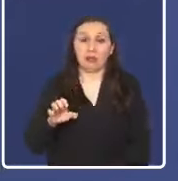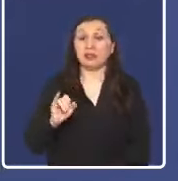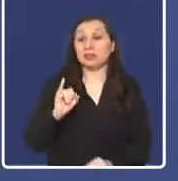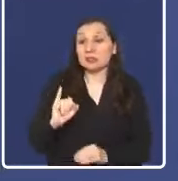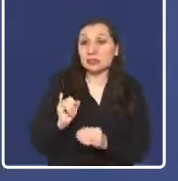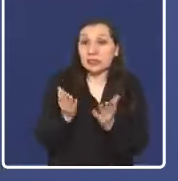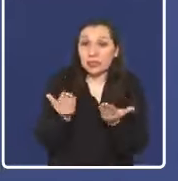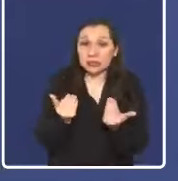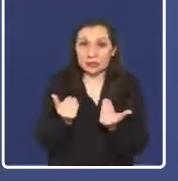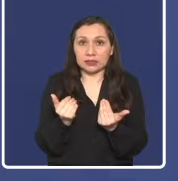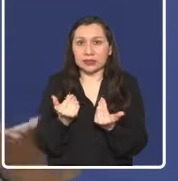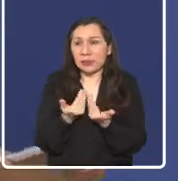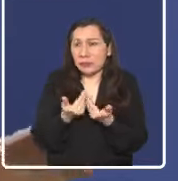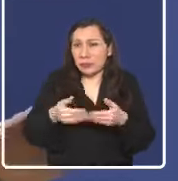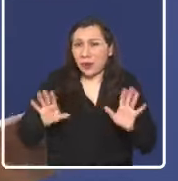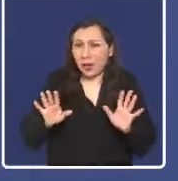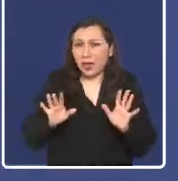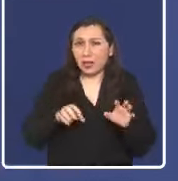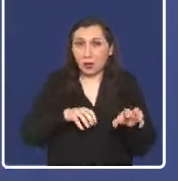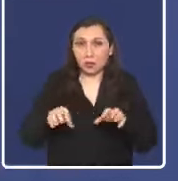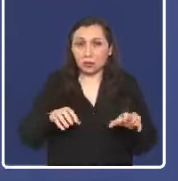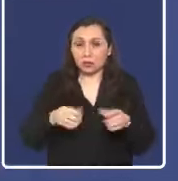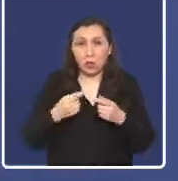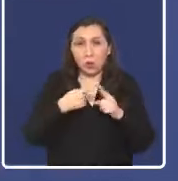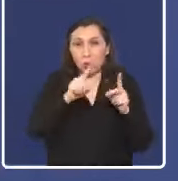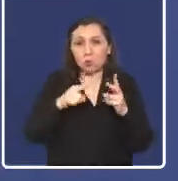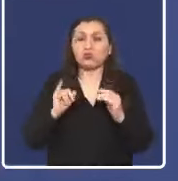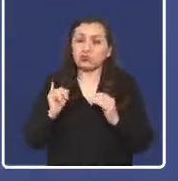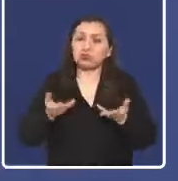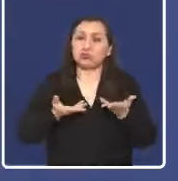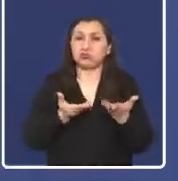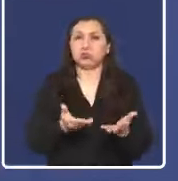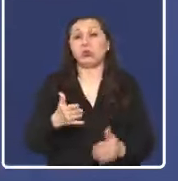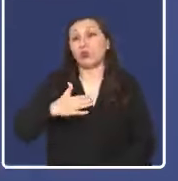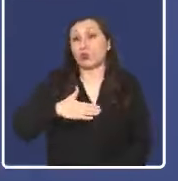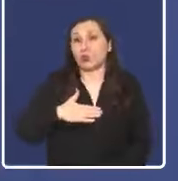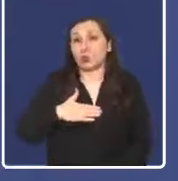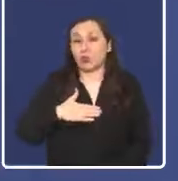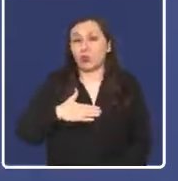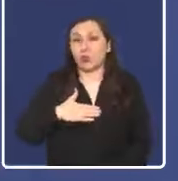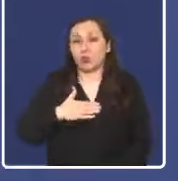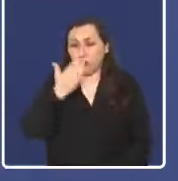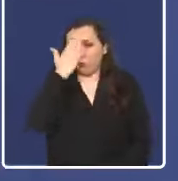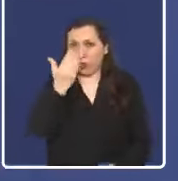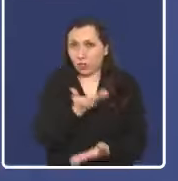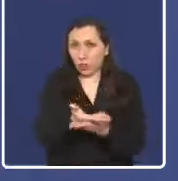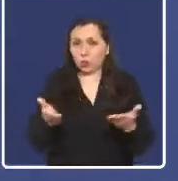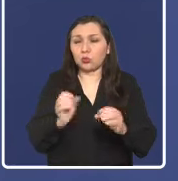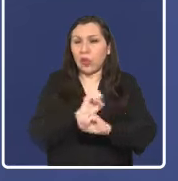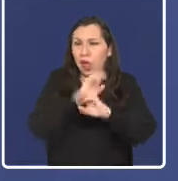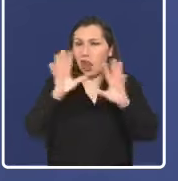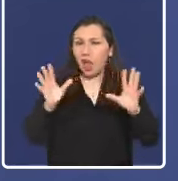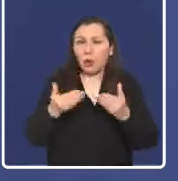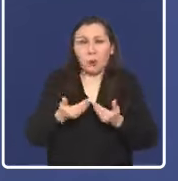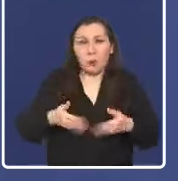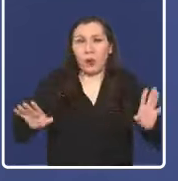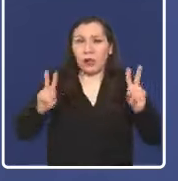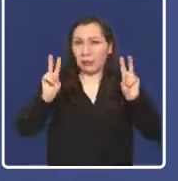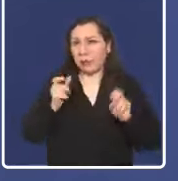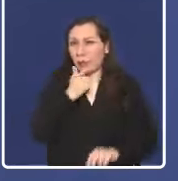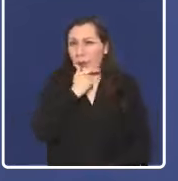requiere cualquier otra cosa, estamos totalmente a disposición y por eso yo me presento ante ustedes para aclarar cualquier tipo de duda.